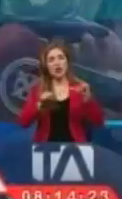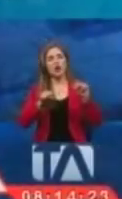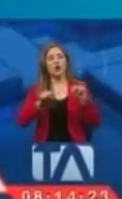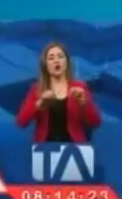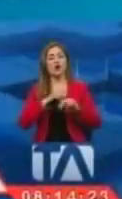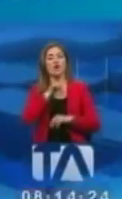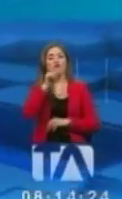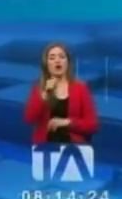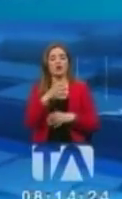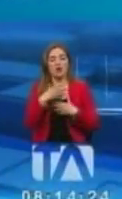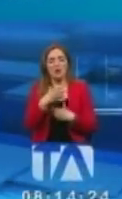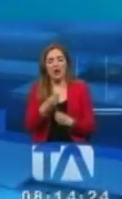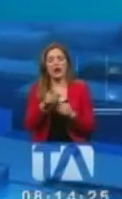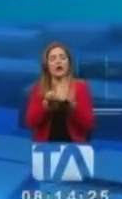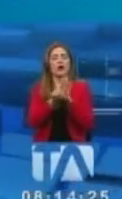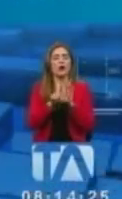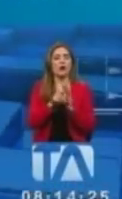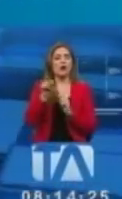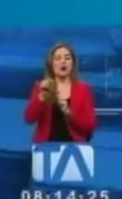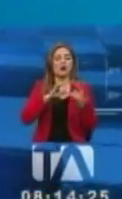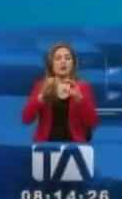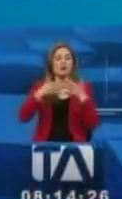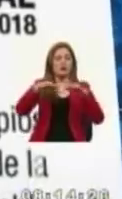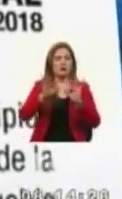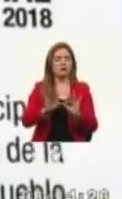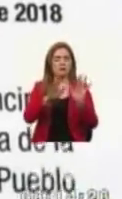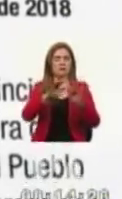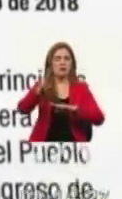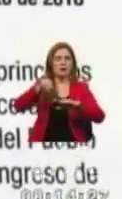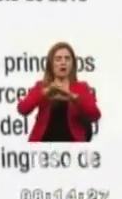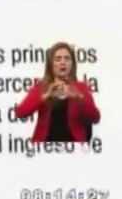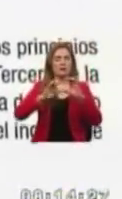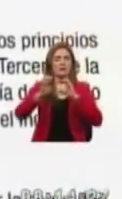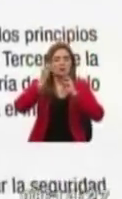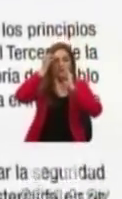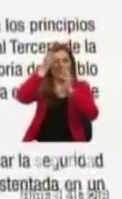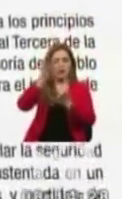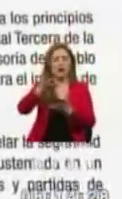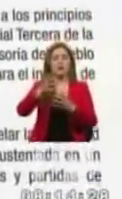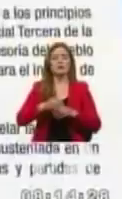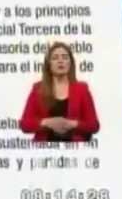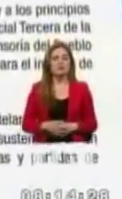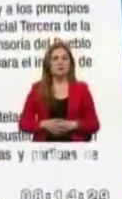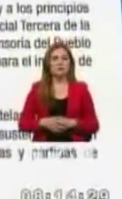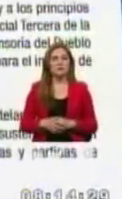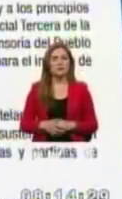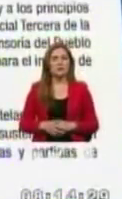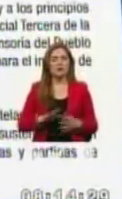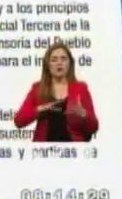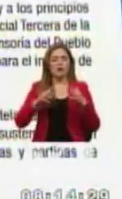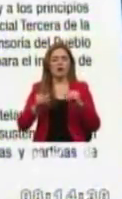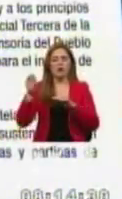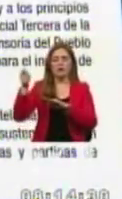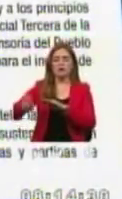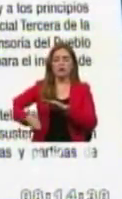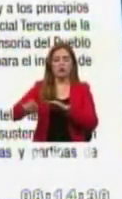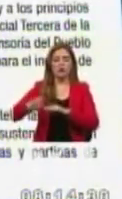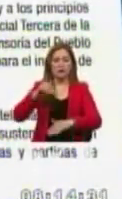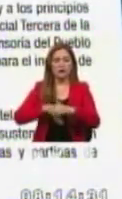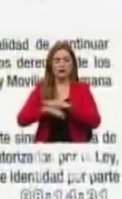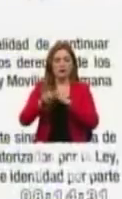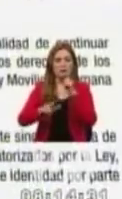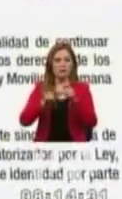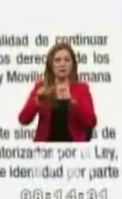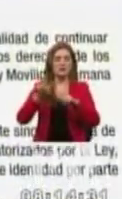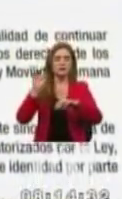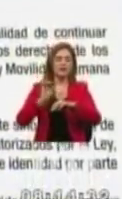mediante un comunicado oficial la secretaría nacional de comunicación informó que independientemente de la resolución judicial el ingreso de los